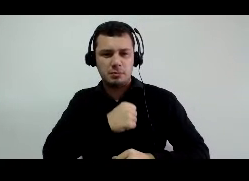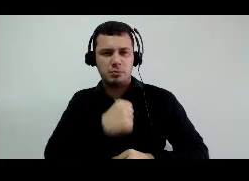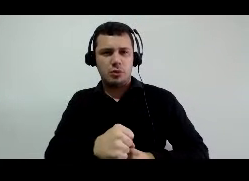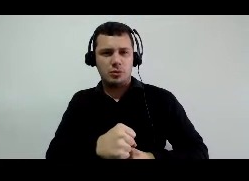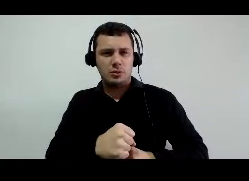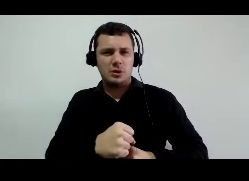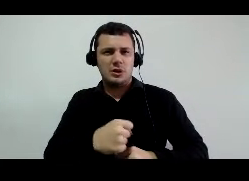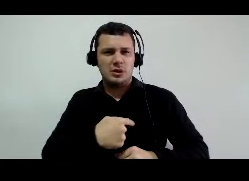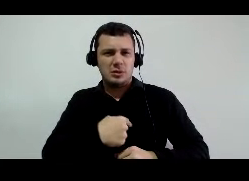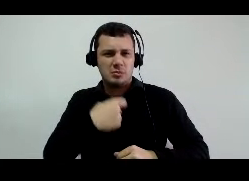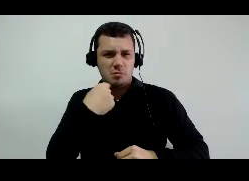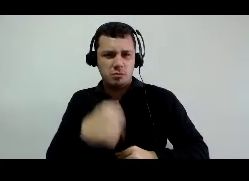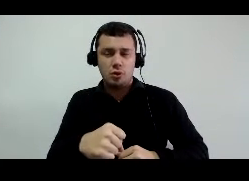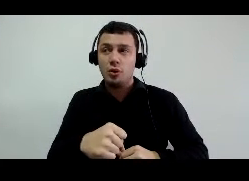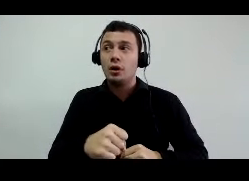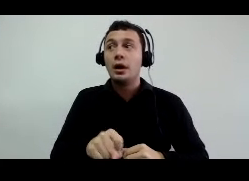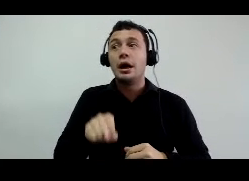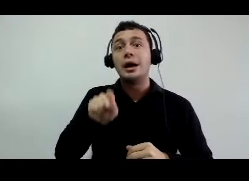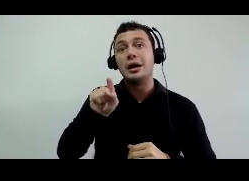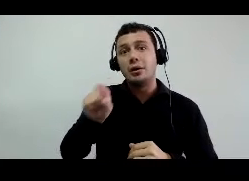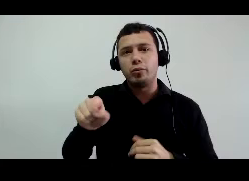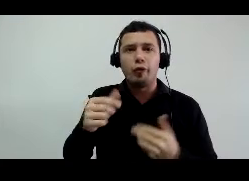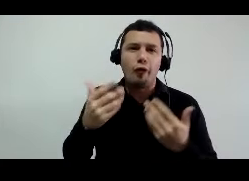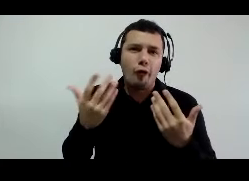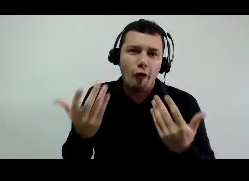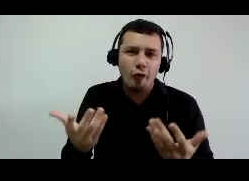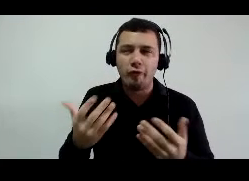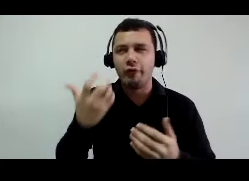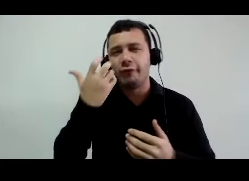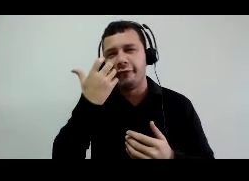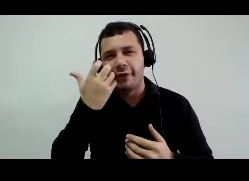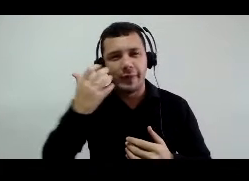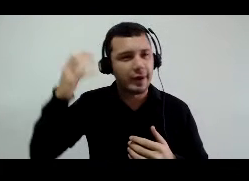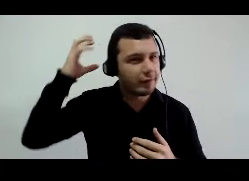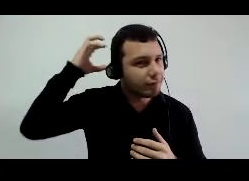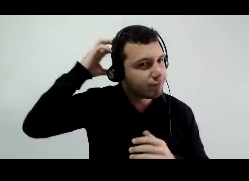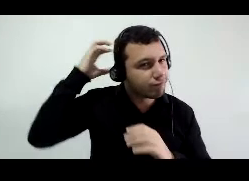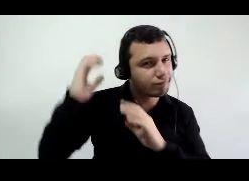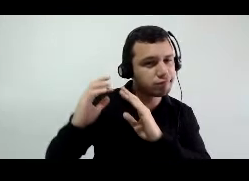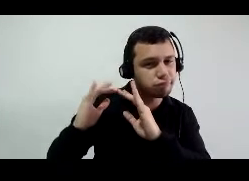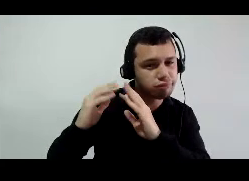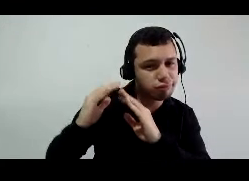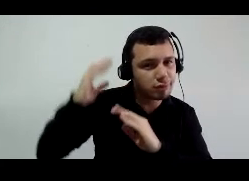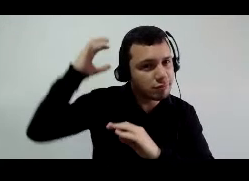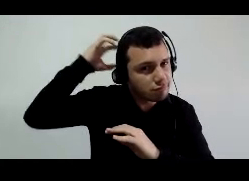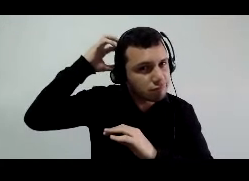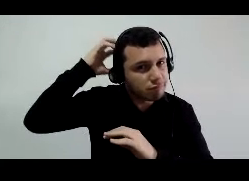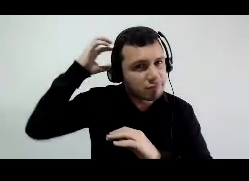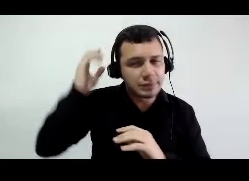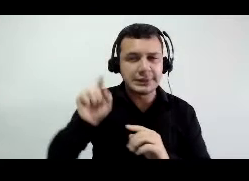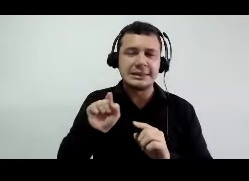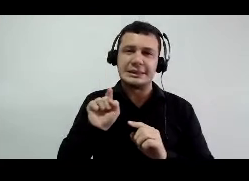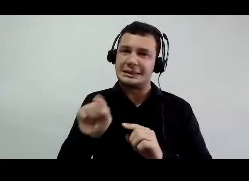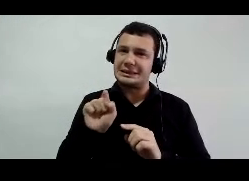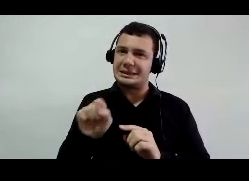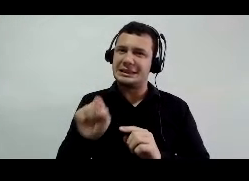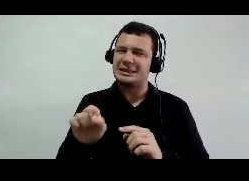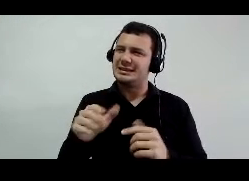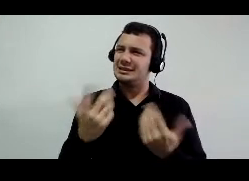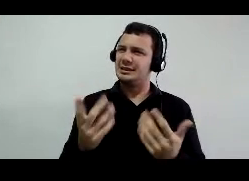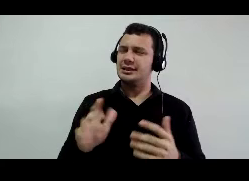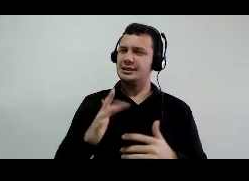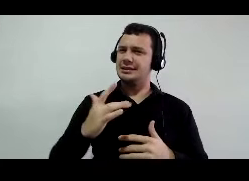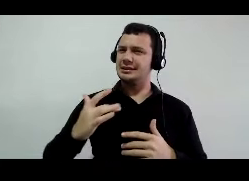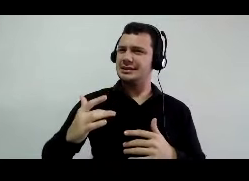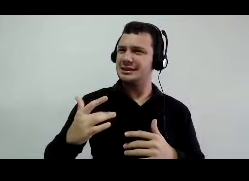enfermedad cerebrovascular, esa persona que llega con otra sintomatología bizarra, es